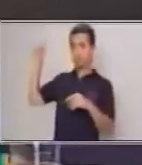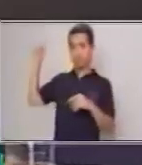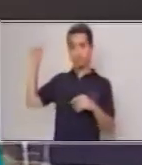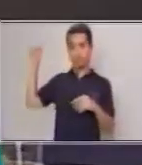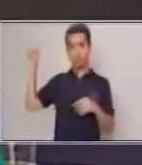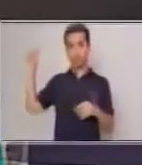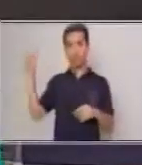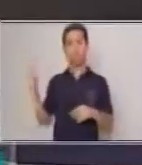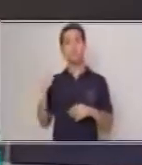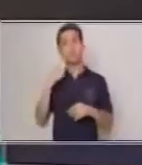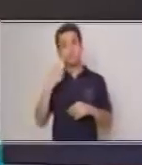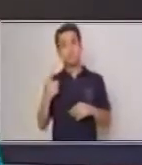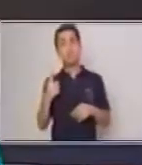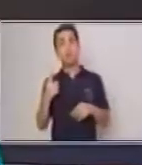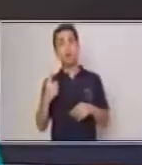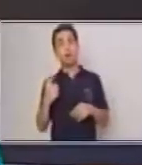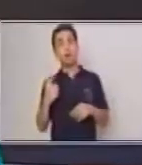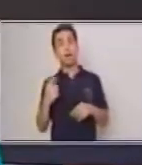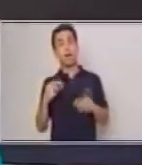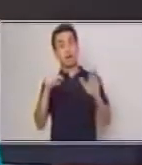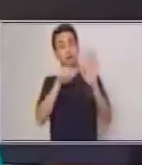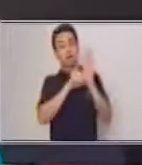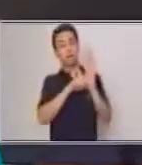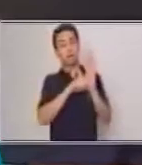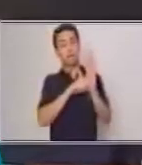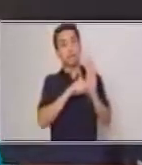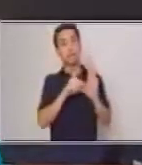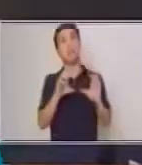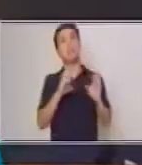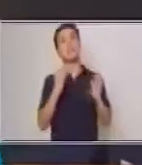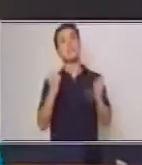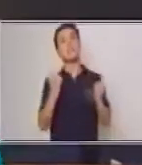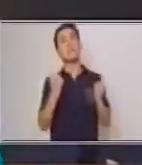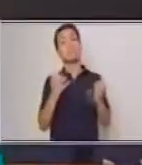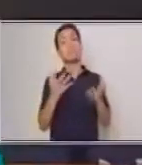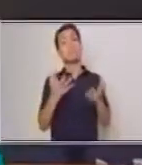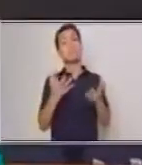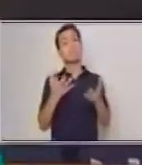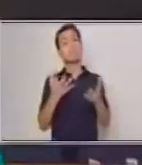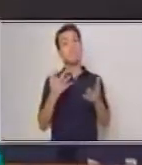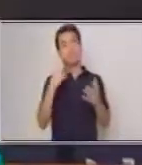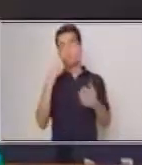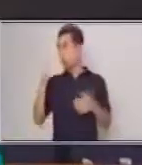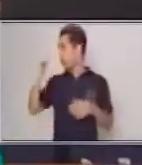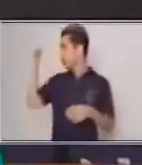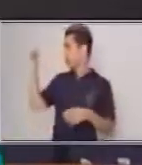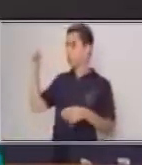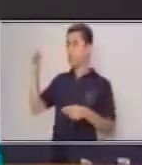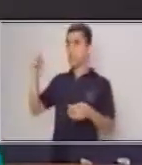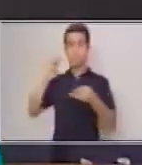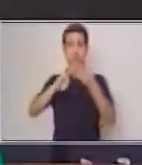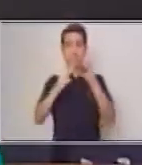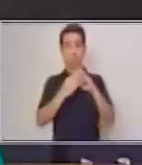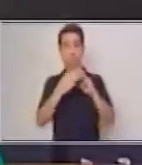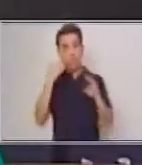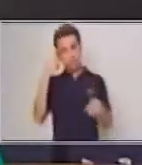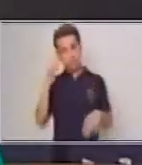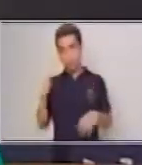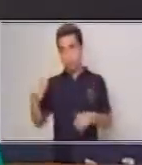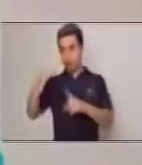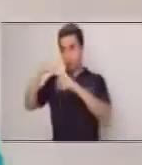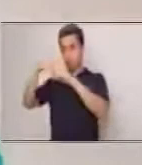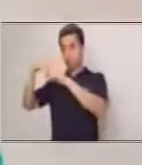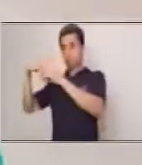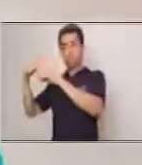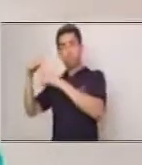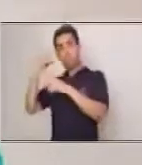Es una diferencia. Nos guiaremos entonces en nuestro patrón matemático de este caso de